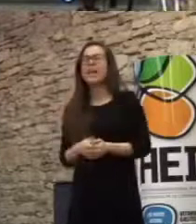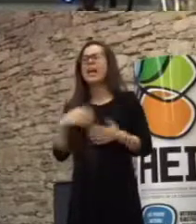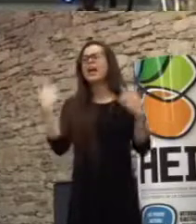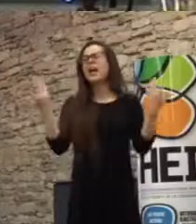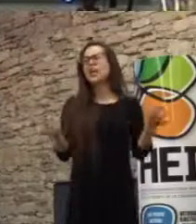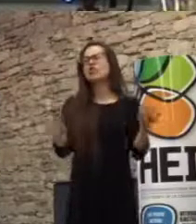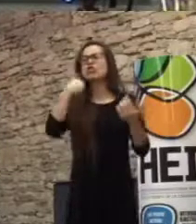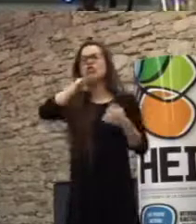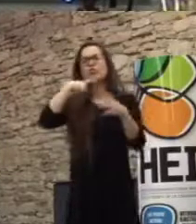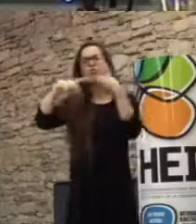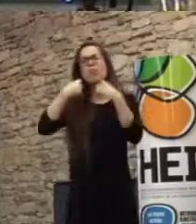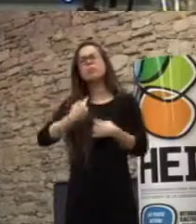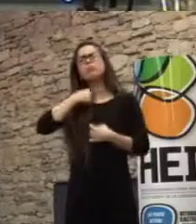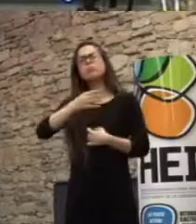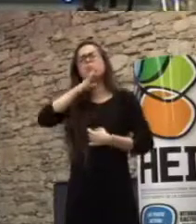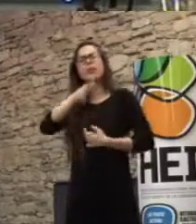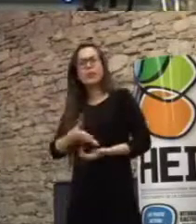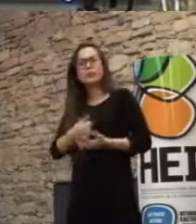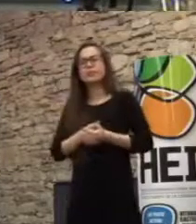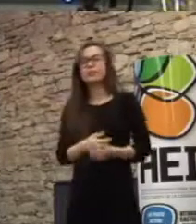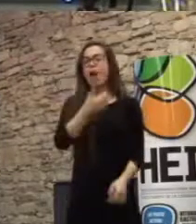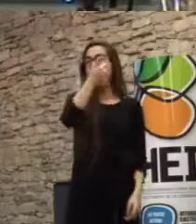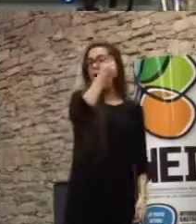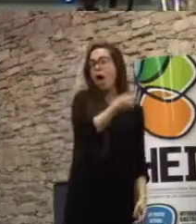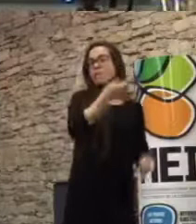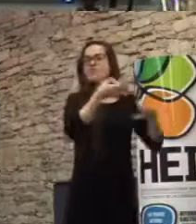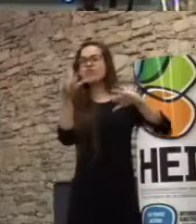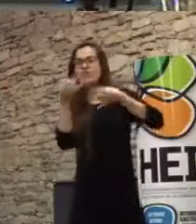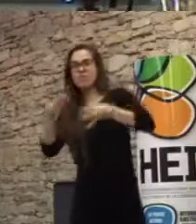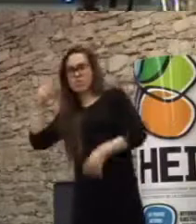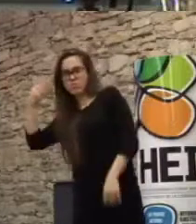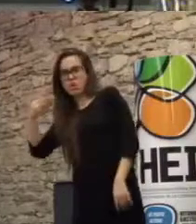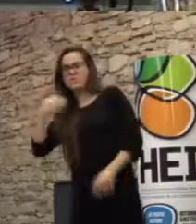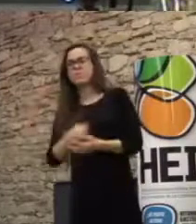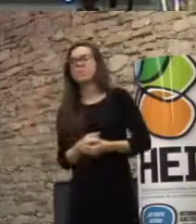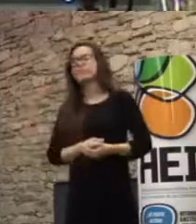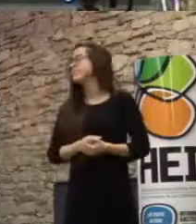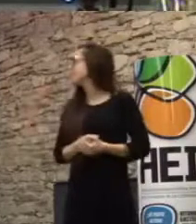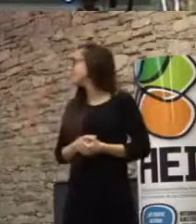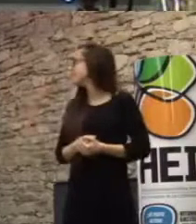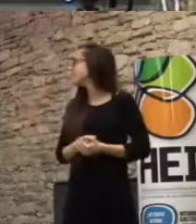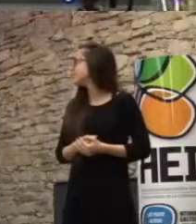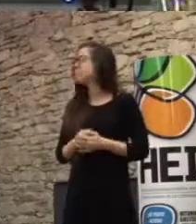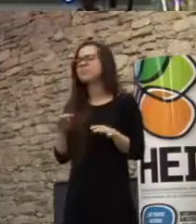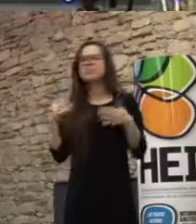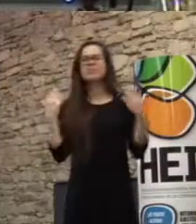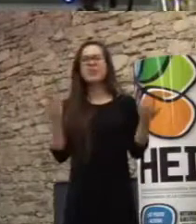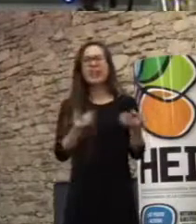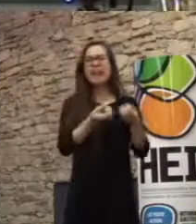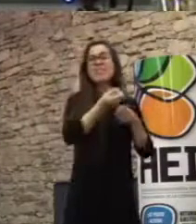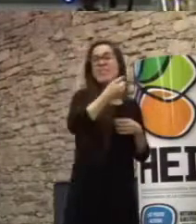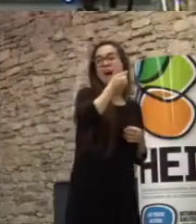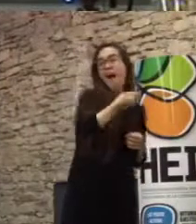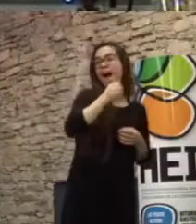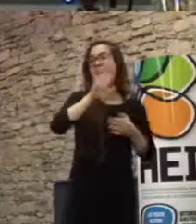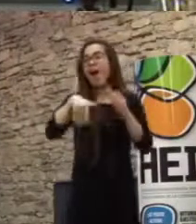perdemos información resulta que le pasa la información a ve a un bebé prima sí cuánto se pierde de ave prima